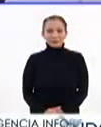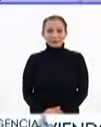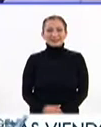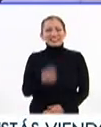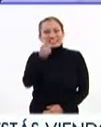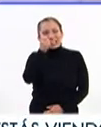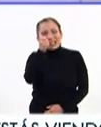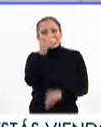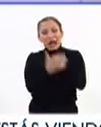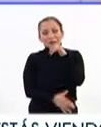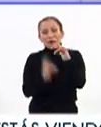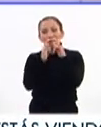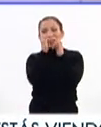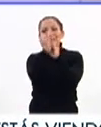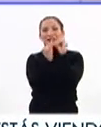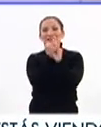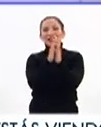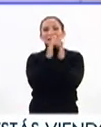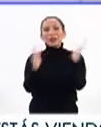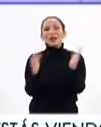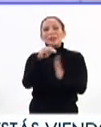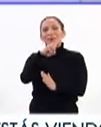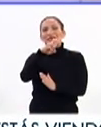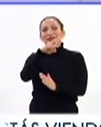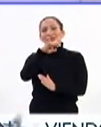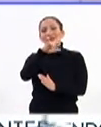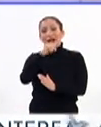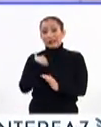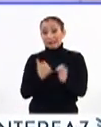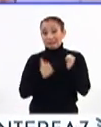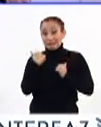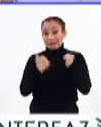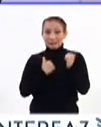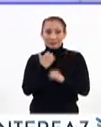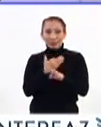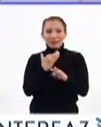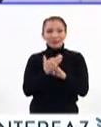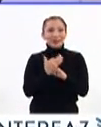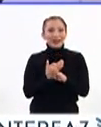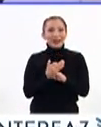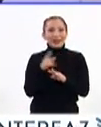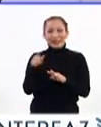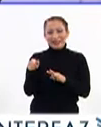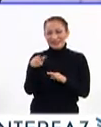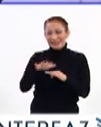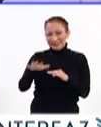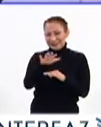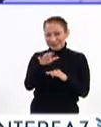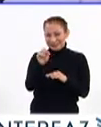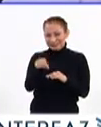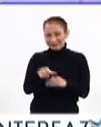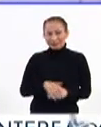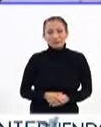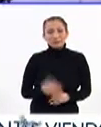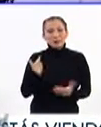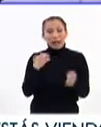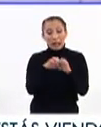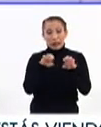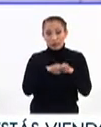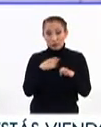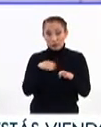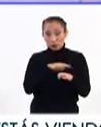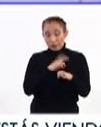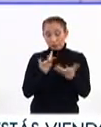Ya casi se acaba la Feria Internacional del Libro del Palacio de Minería, hay que aprovecharlo y bueno, precisamente en este marco, el